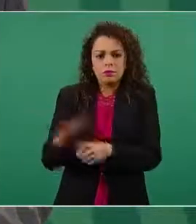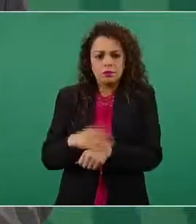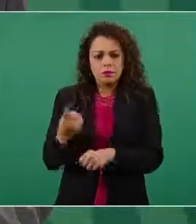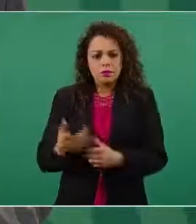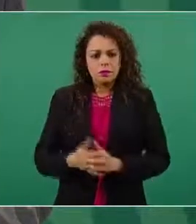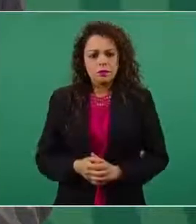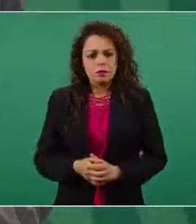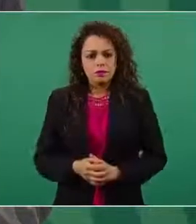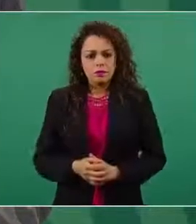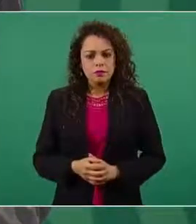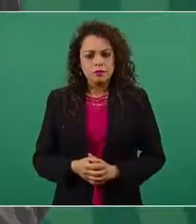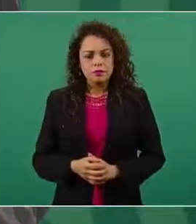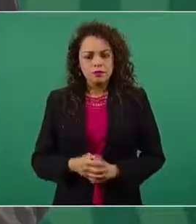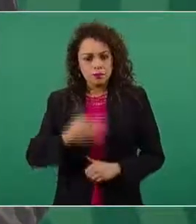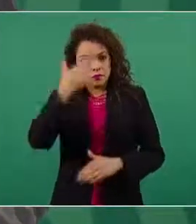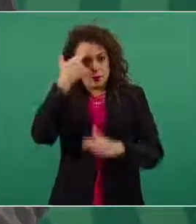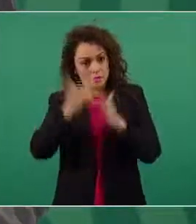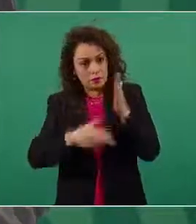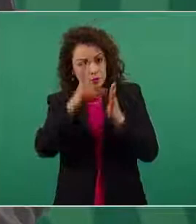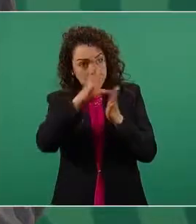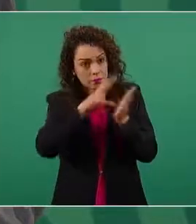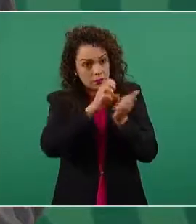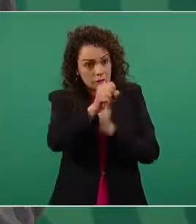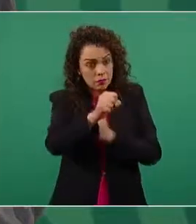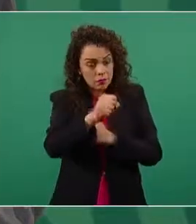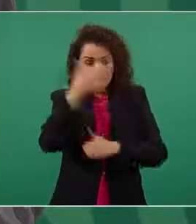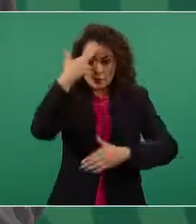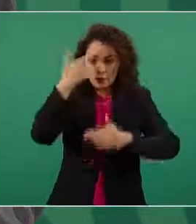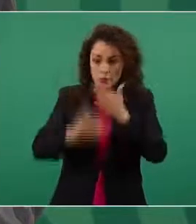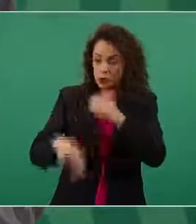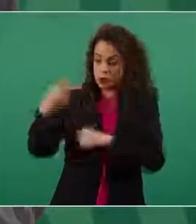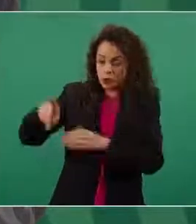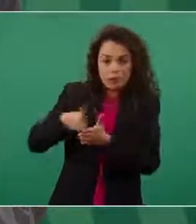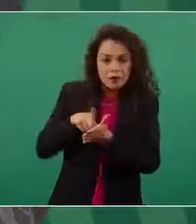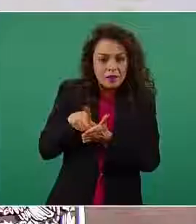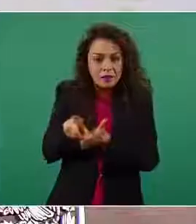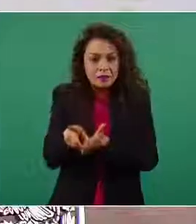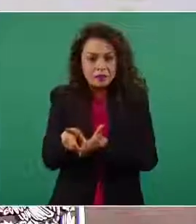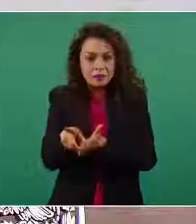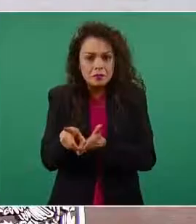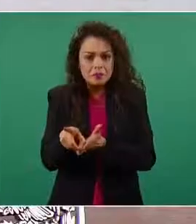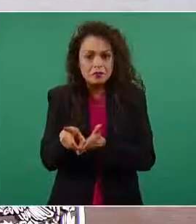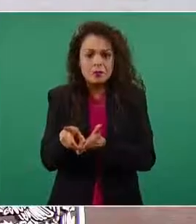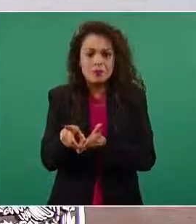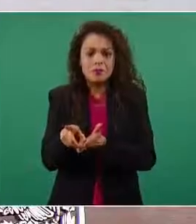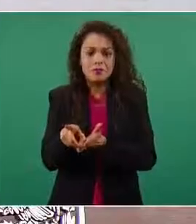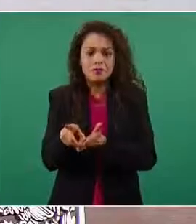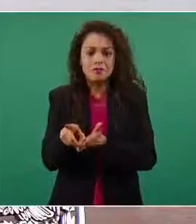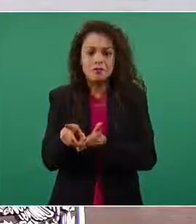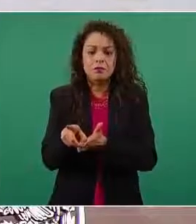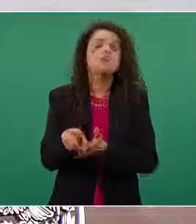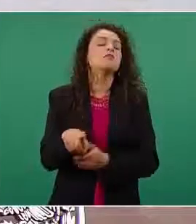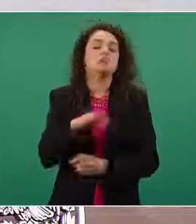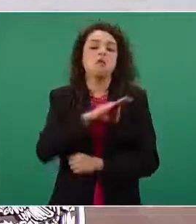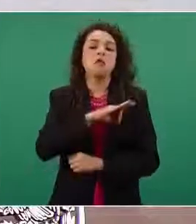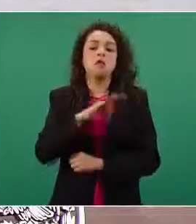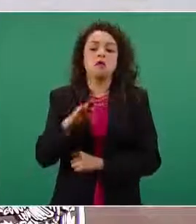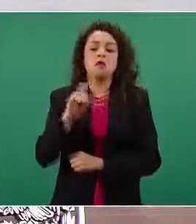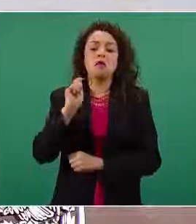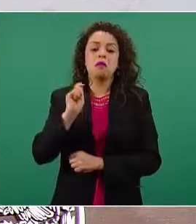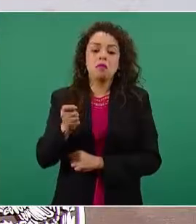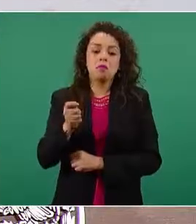Si una violación constitucional, violación a sus derechos, podrían ir a instancias